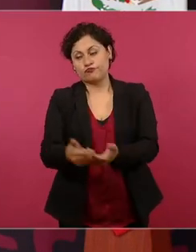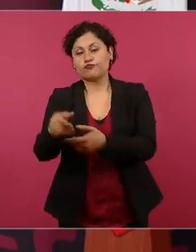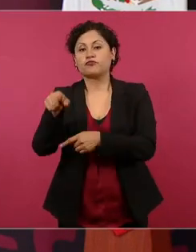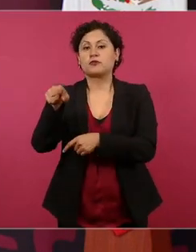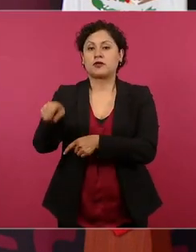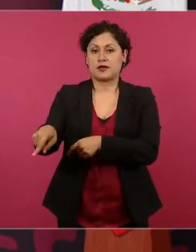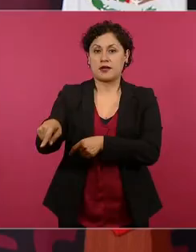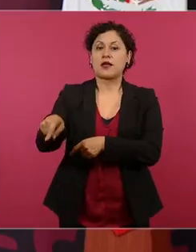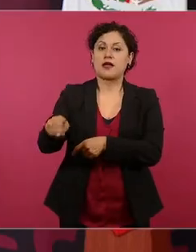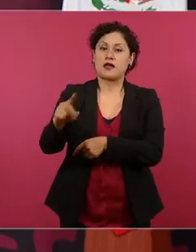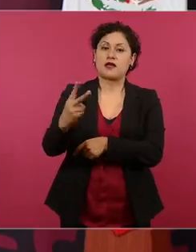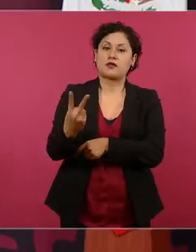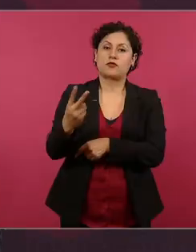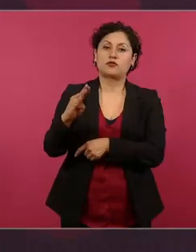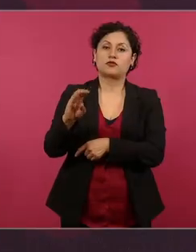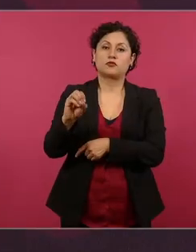diésel